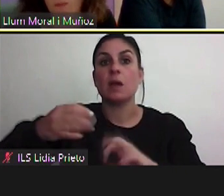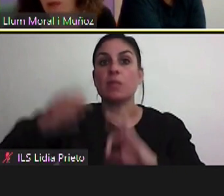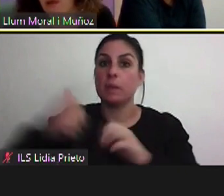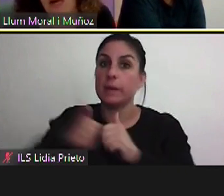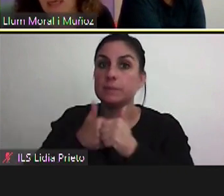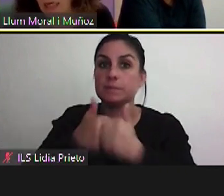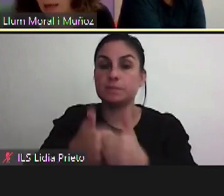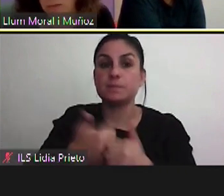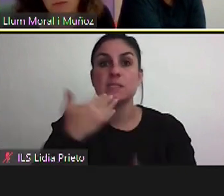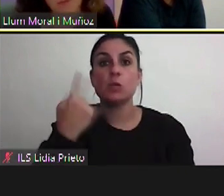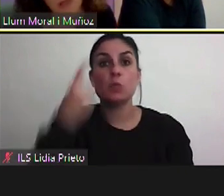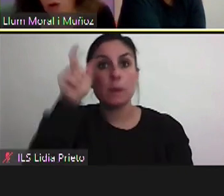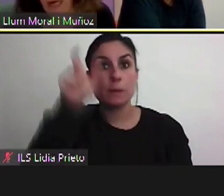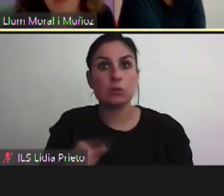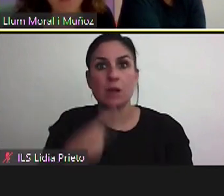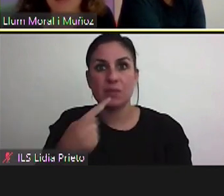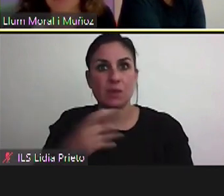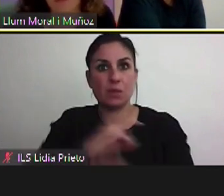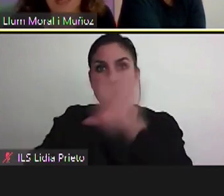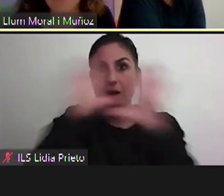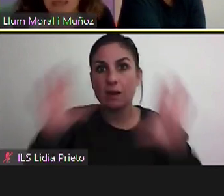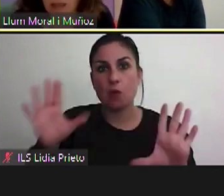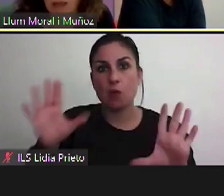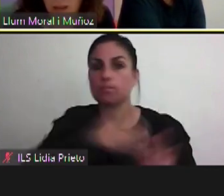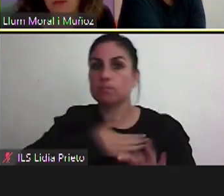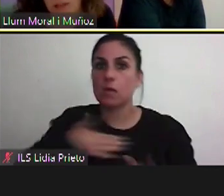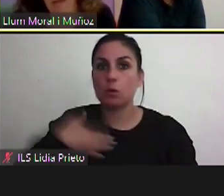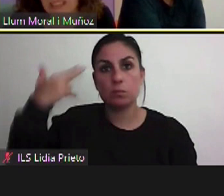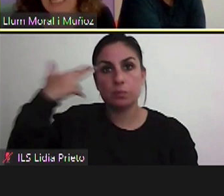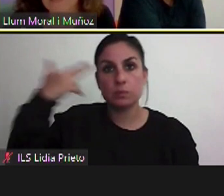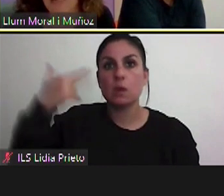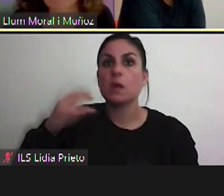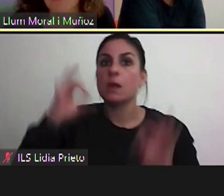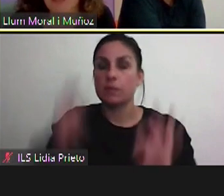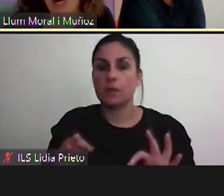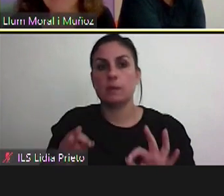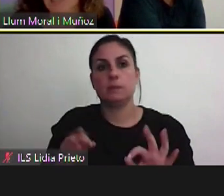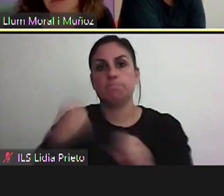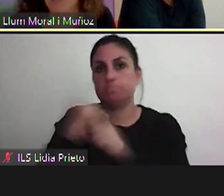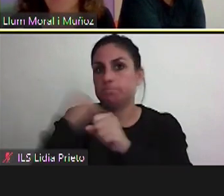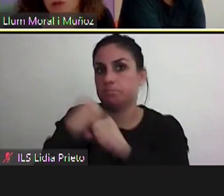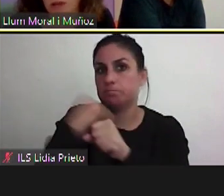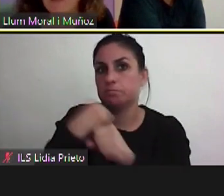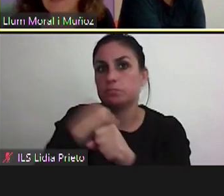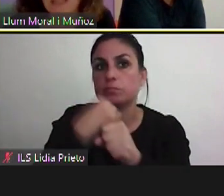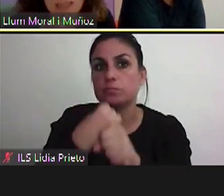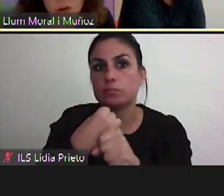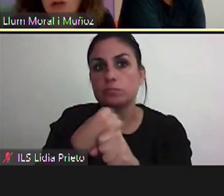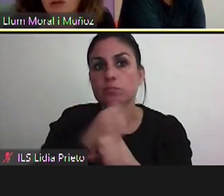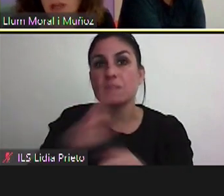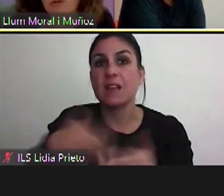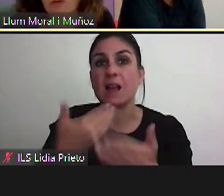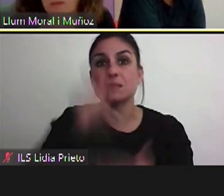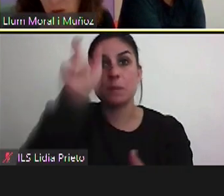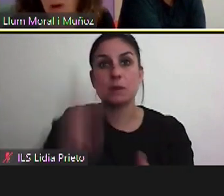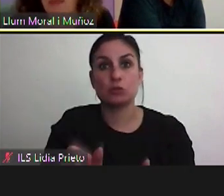verbaliza eso, hay que pico y para para que, sí, a poder ser que sea la misma persona la que llame a algún sitio. Si te lo